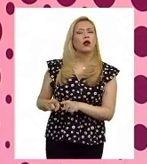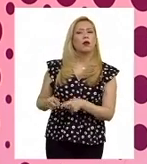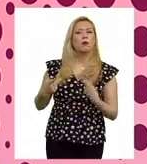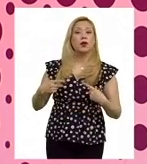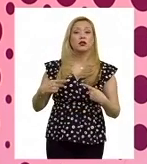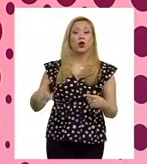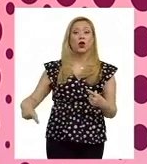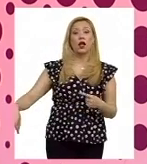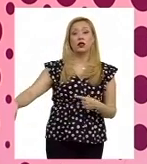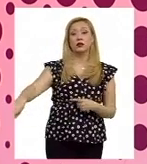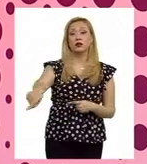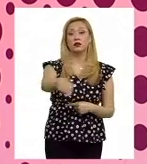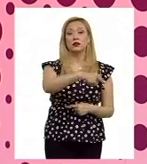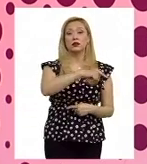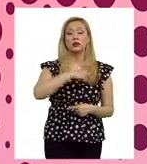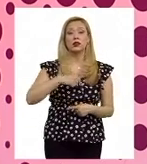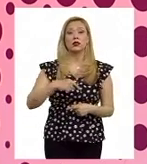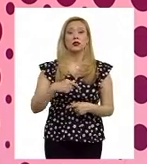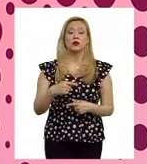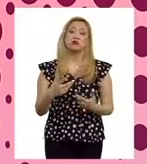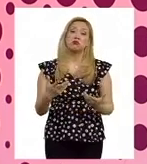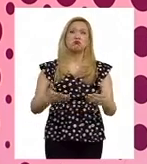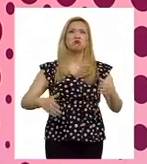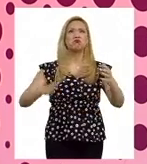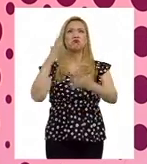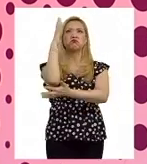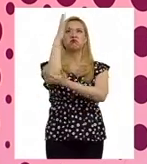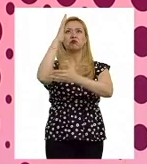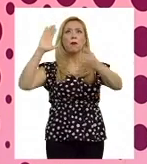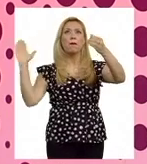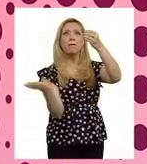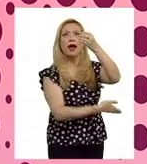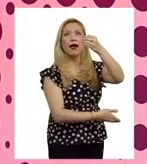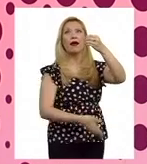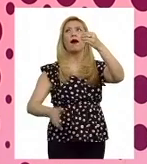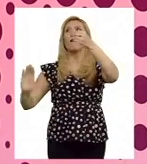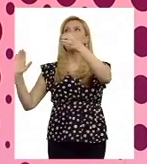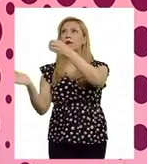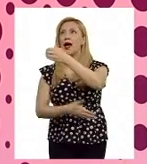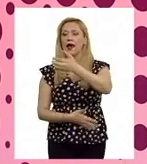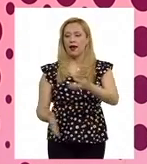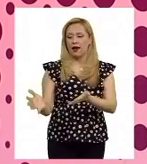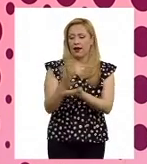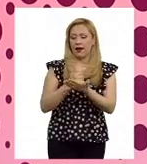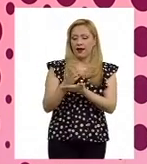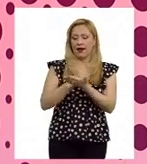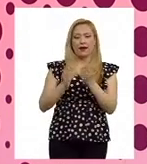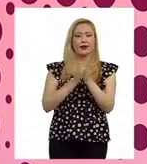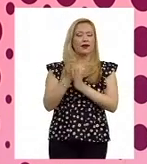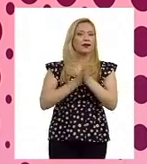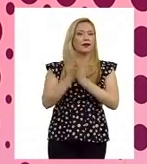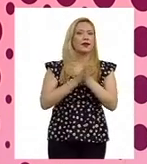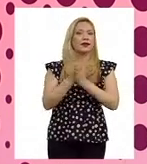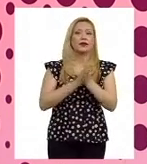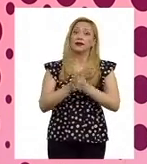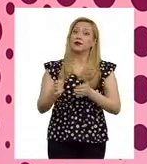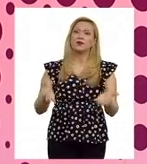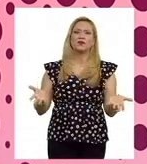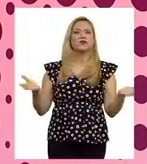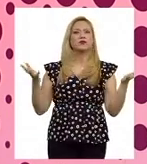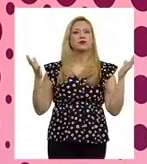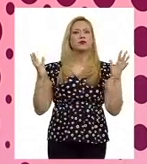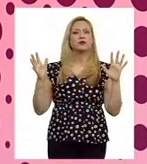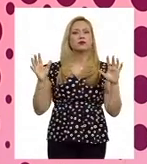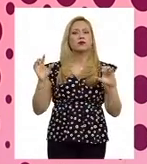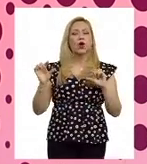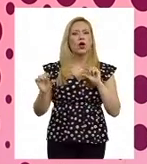humana que deforesta, que por las ganancias degrada cada día más el